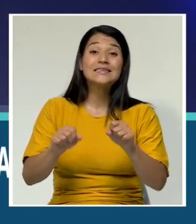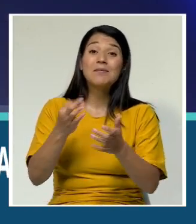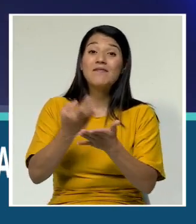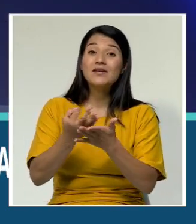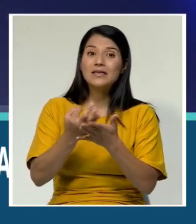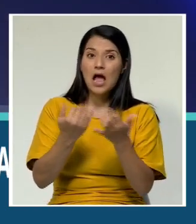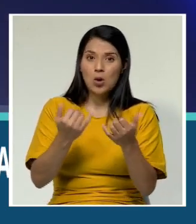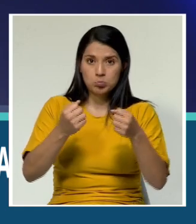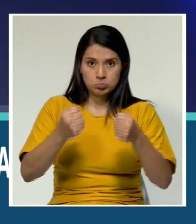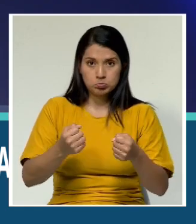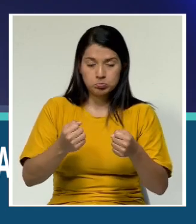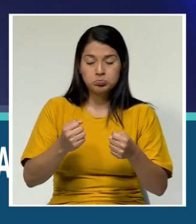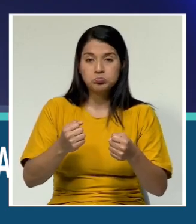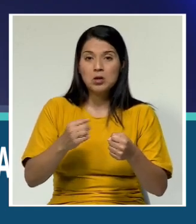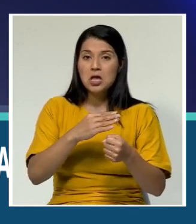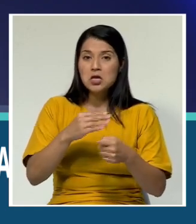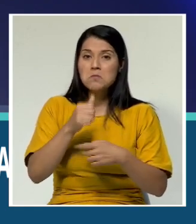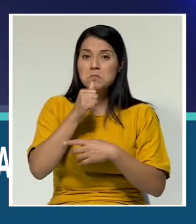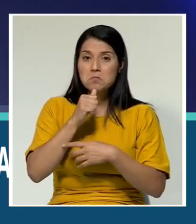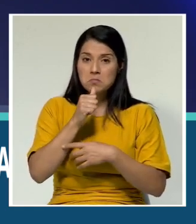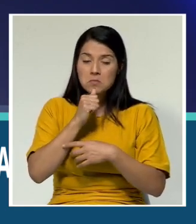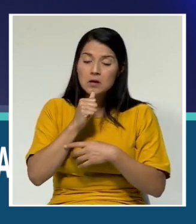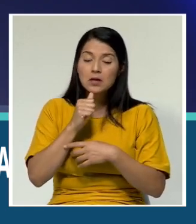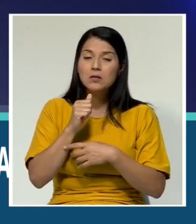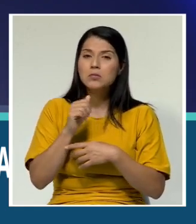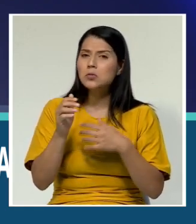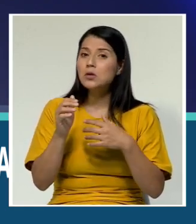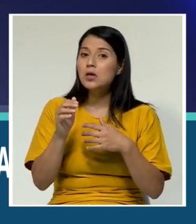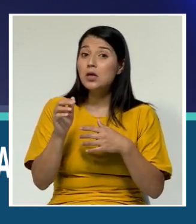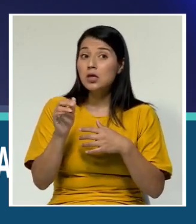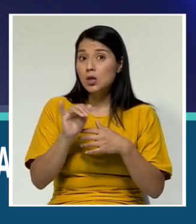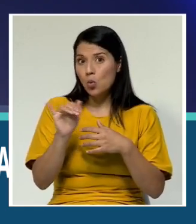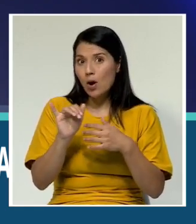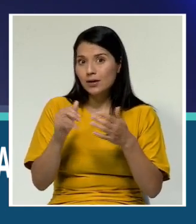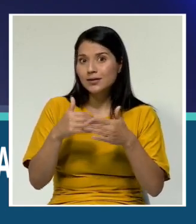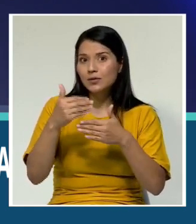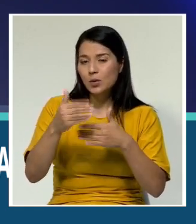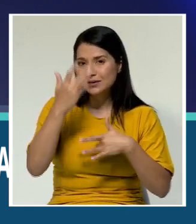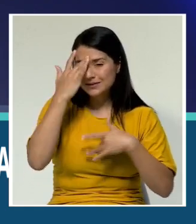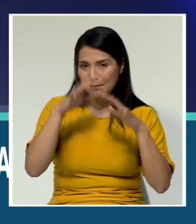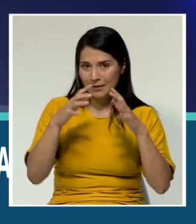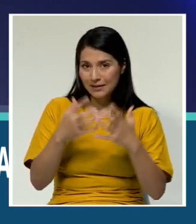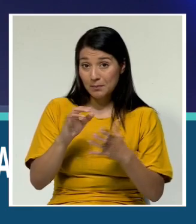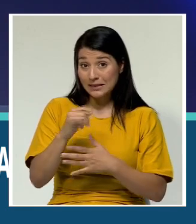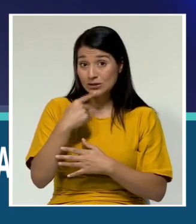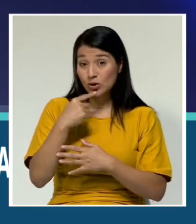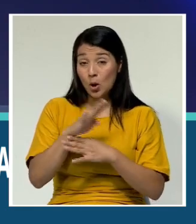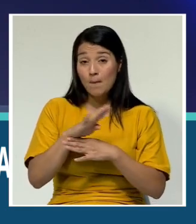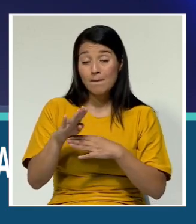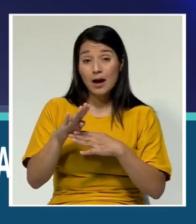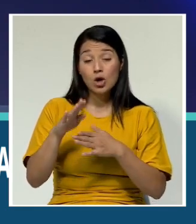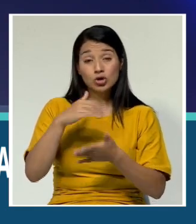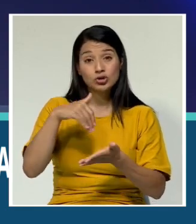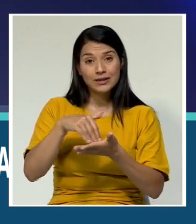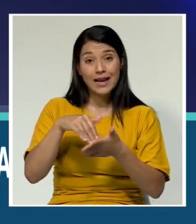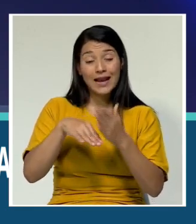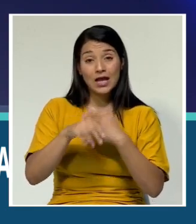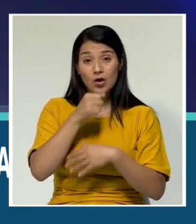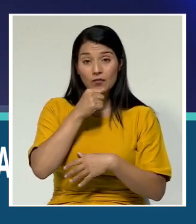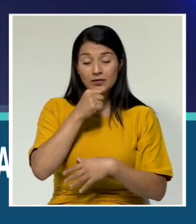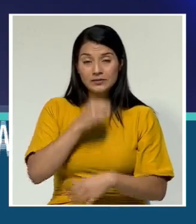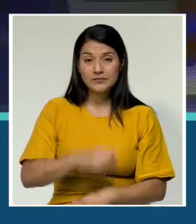con 227.000 personas. El sistema financiero mantiene solidez y resiliencia a pesar de las secuelas